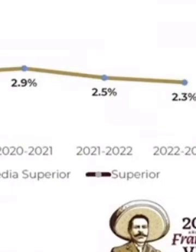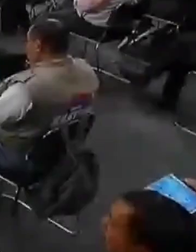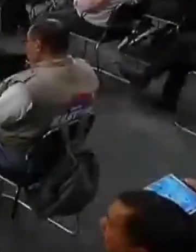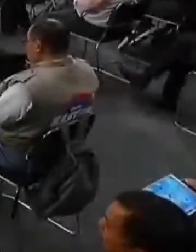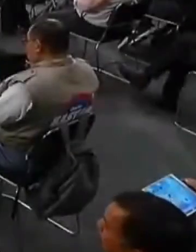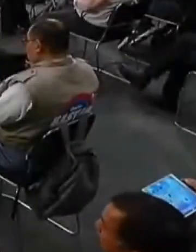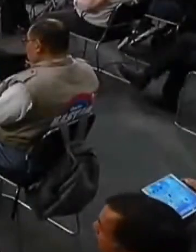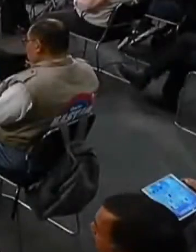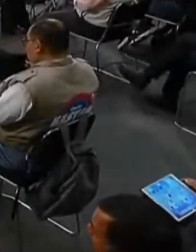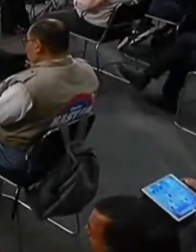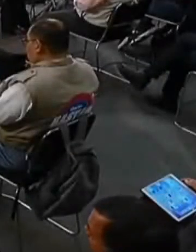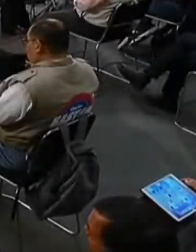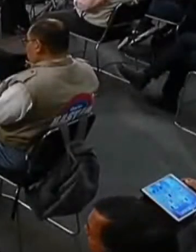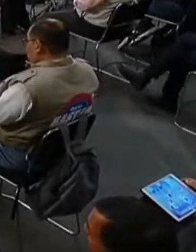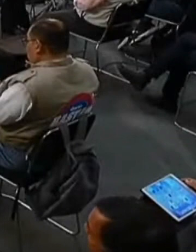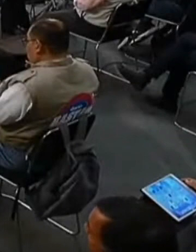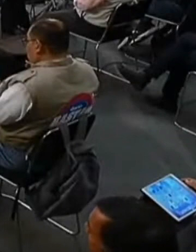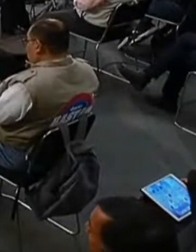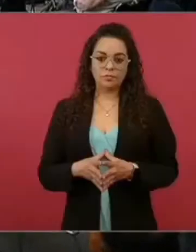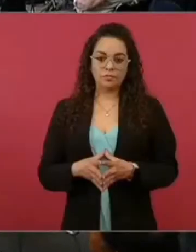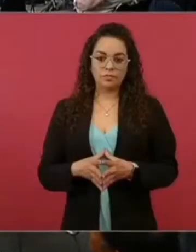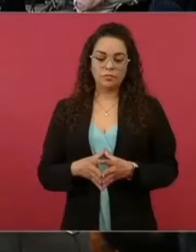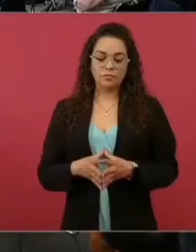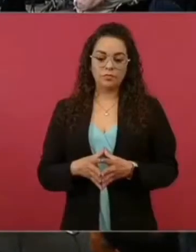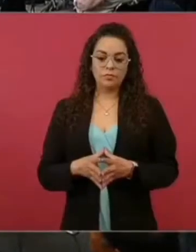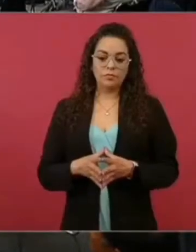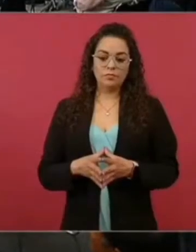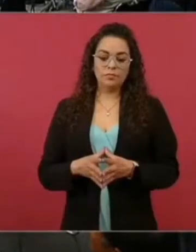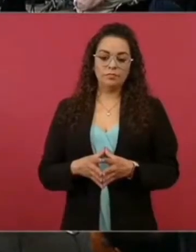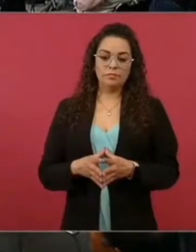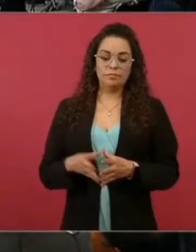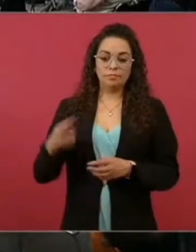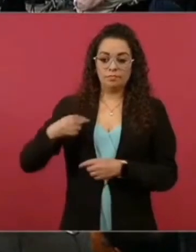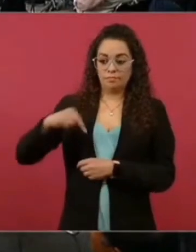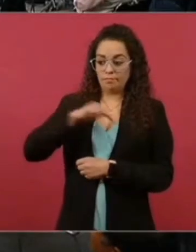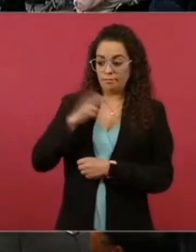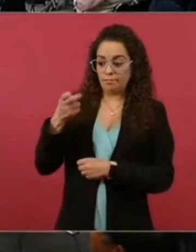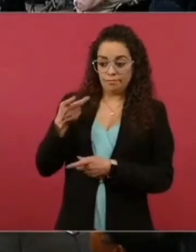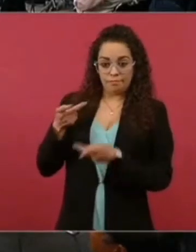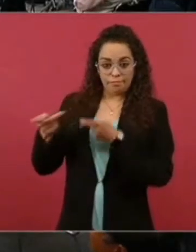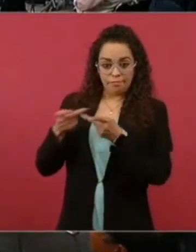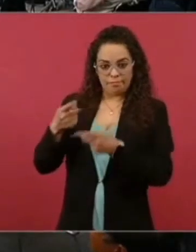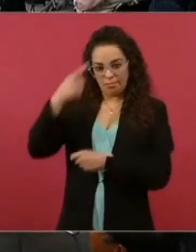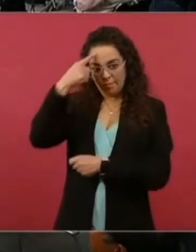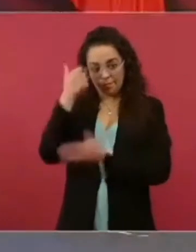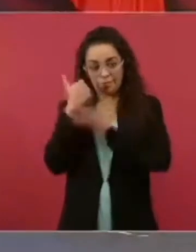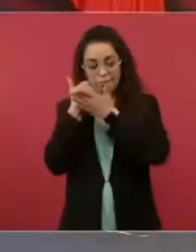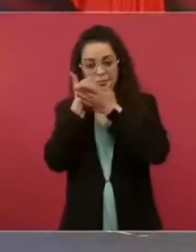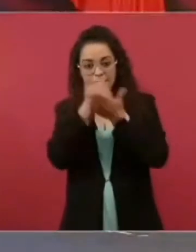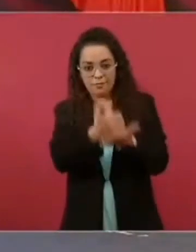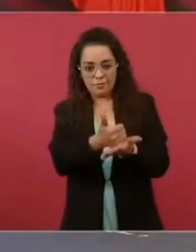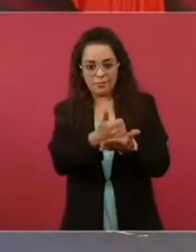a atender a los jóvenes. Nuestra lucha con la delincuencia organizada